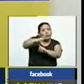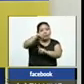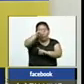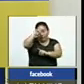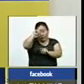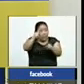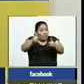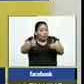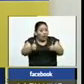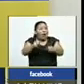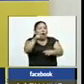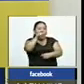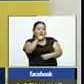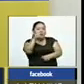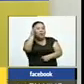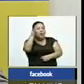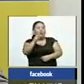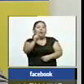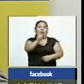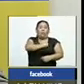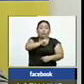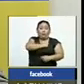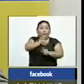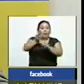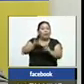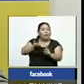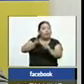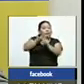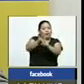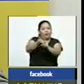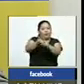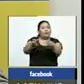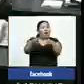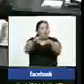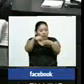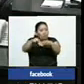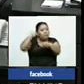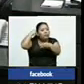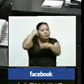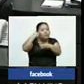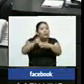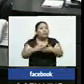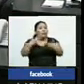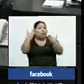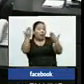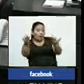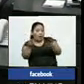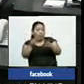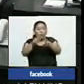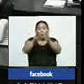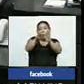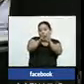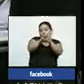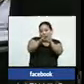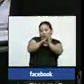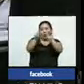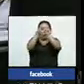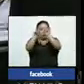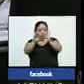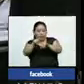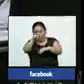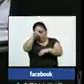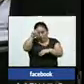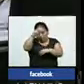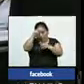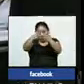y ahí creo que el rol de los líderes al interior de la organización es fundamental. Los modelos de administración empresarial están